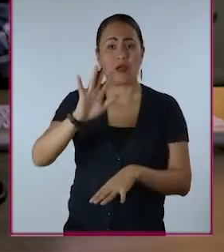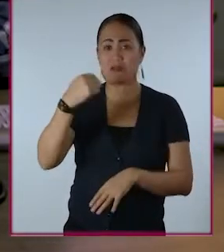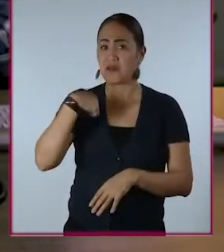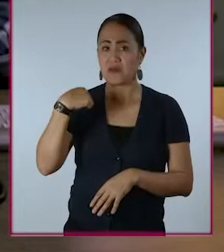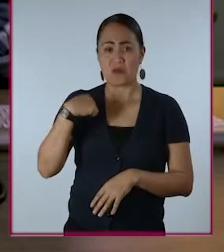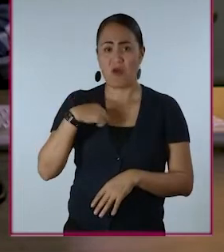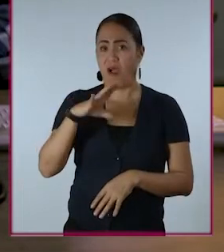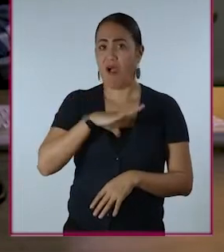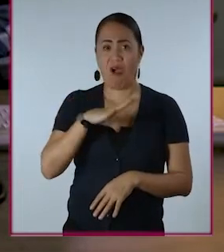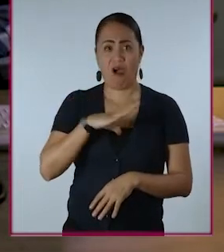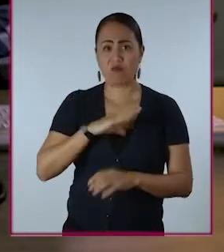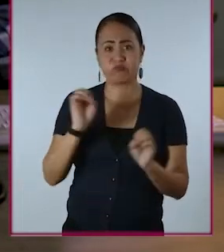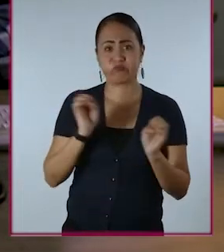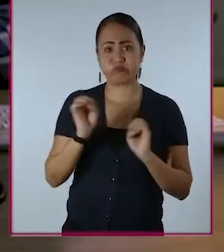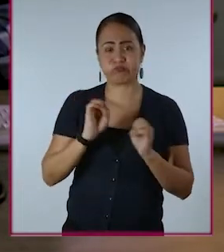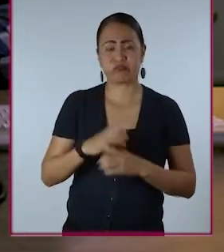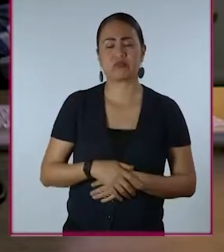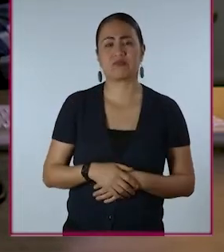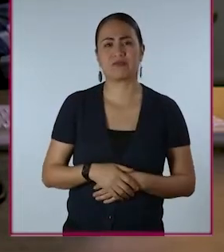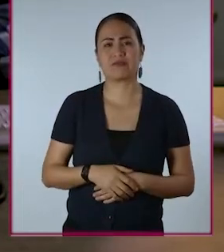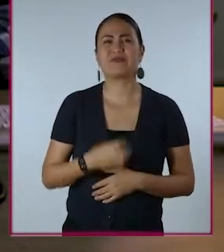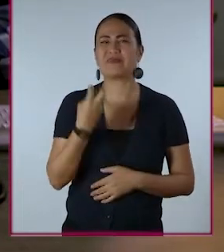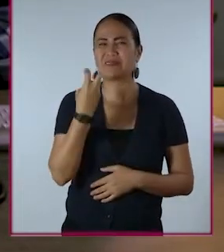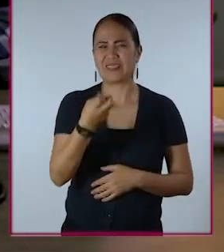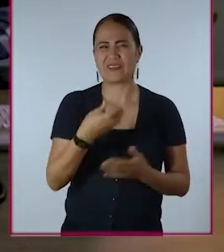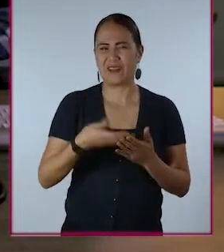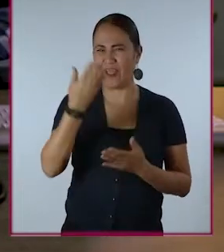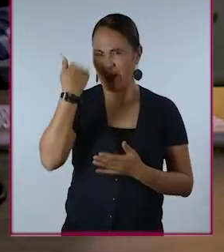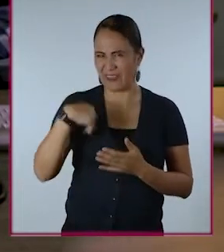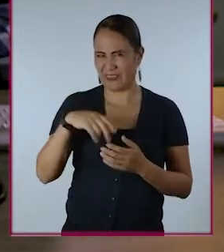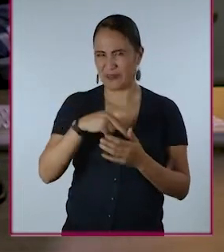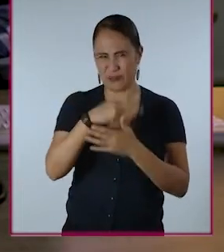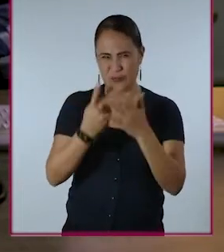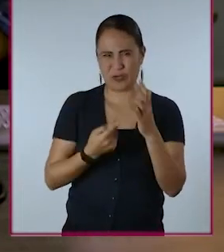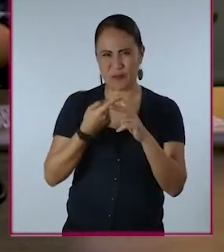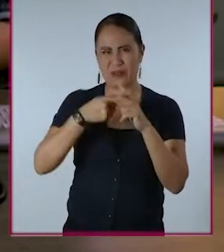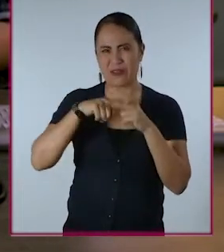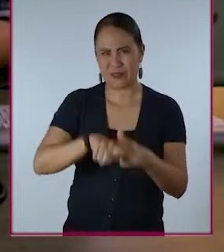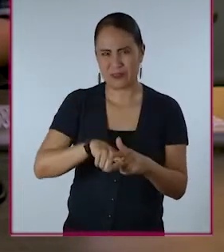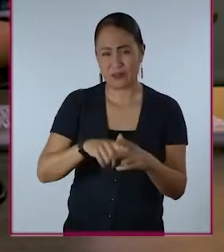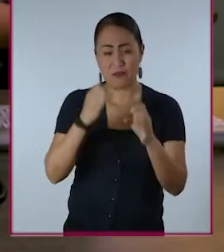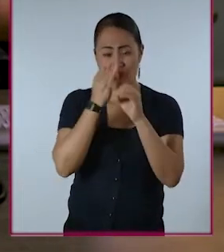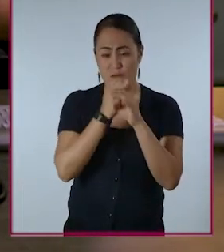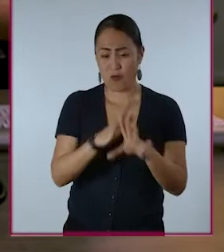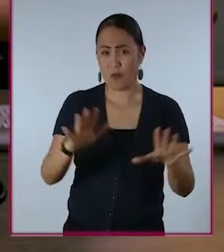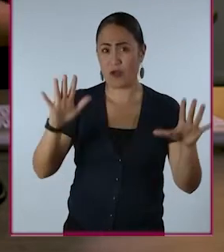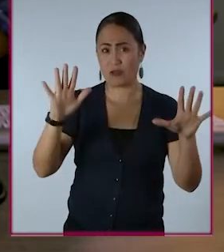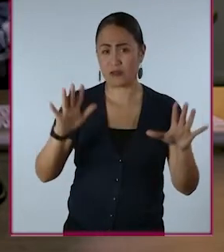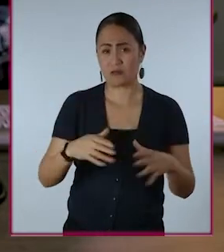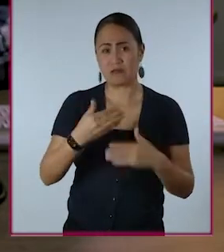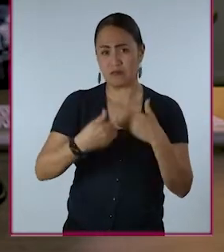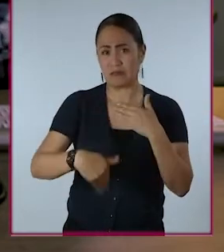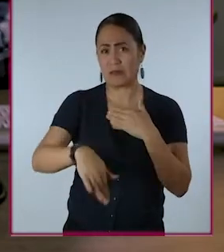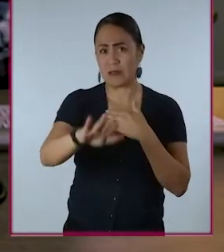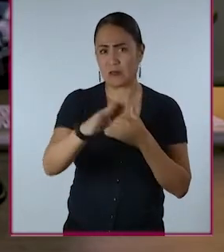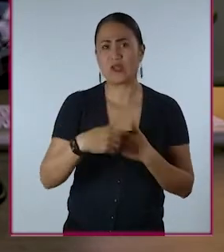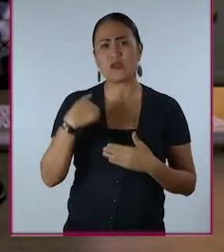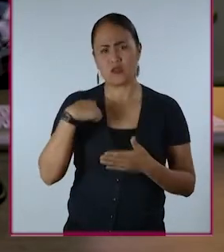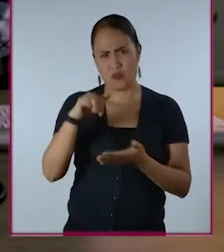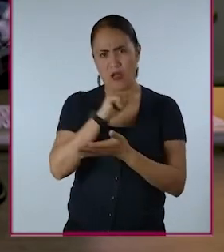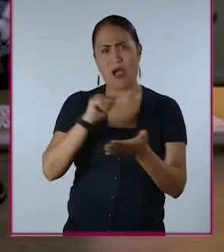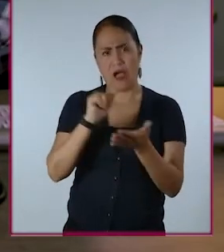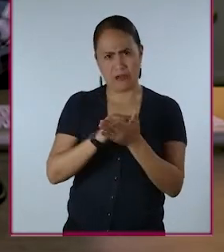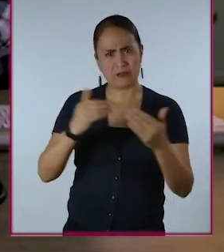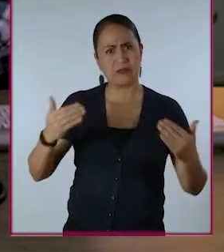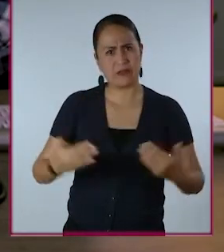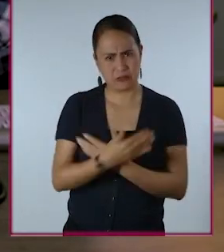existiéramos. Eso me recuerda a la pregunta que nos hacías al inicio del programa. Después de toda esta información, mi respuesta sería quedarme con mi acta de